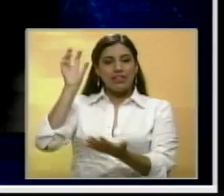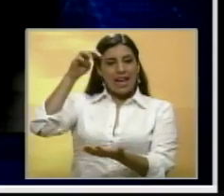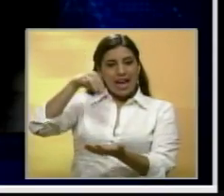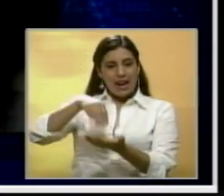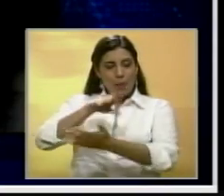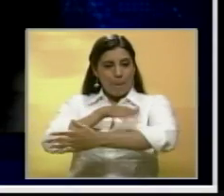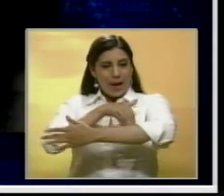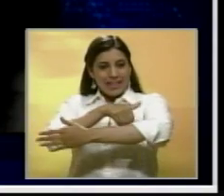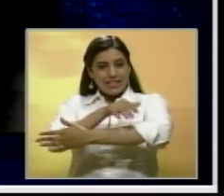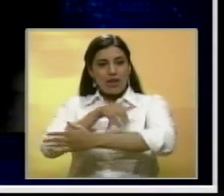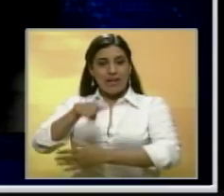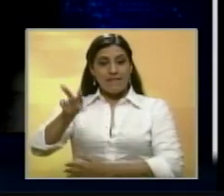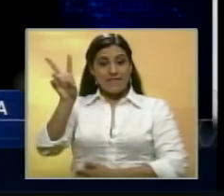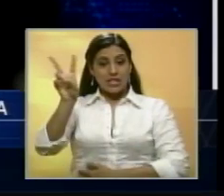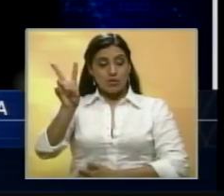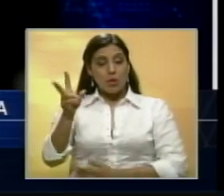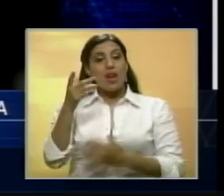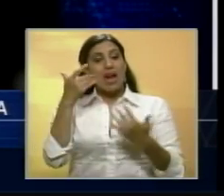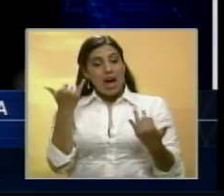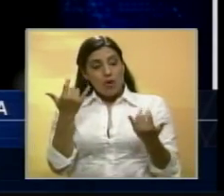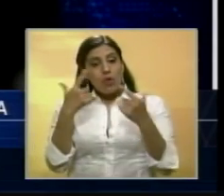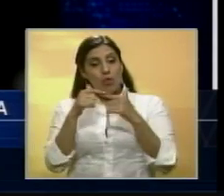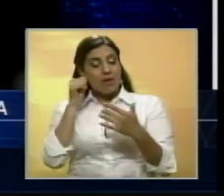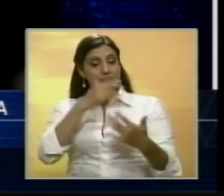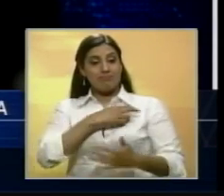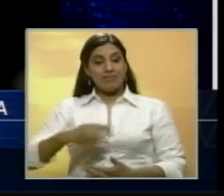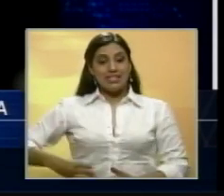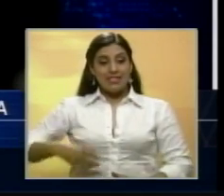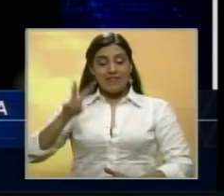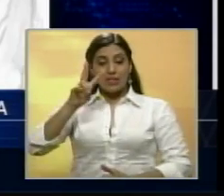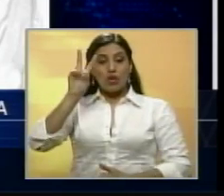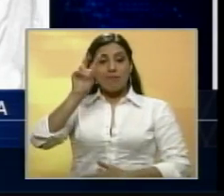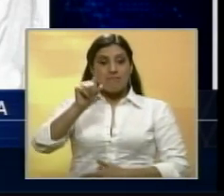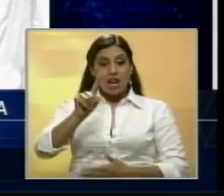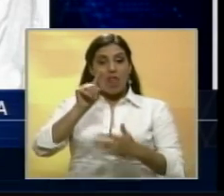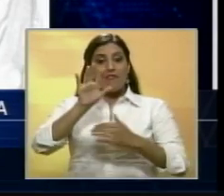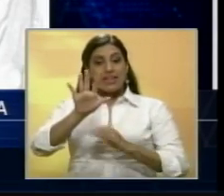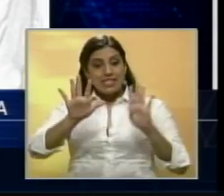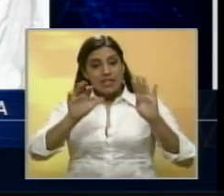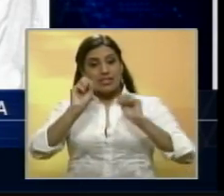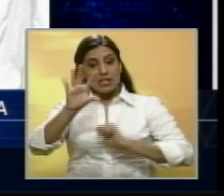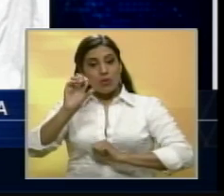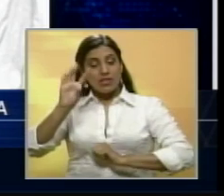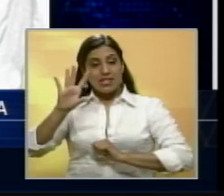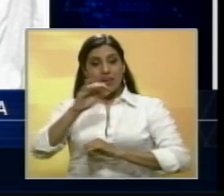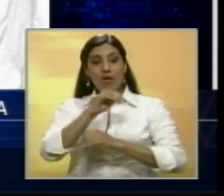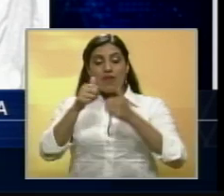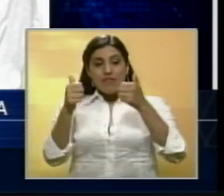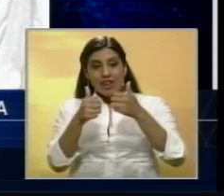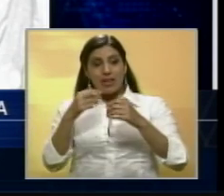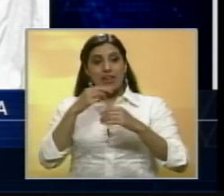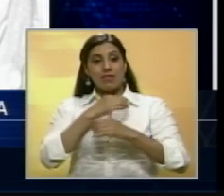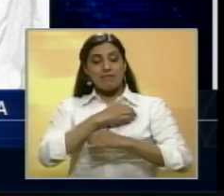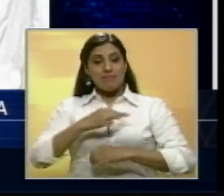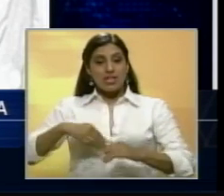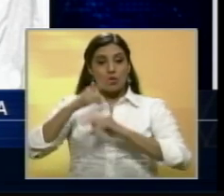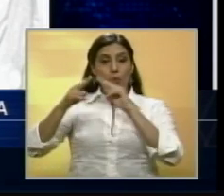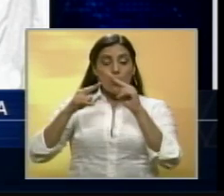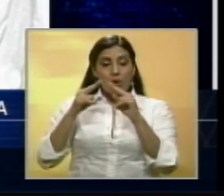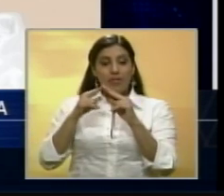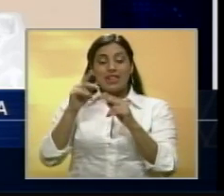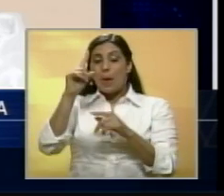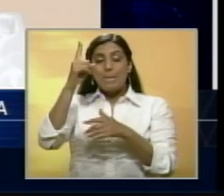Barcelona, Venezuela. Fue elegida Miss Venezuela 1955, semifinalista del Miss Universo y la